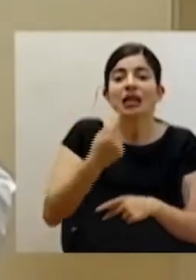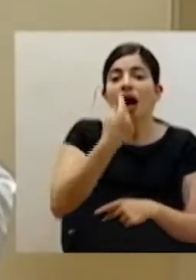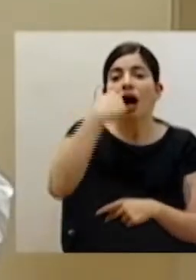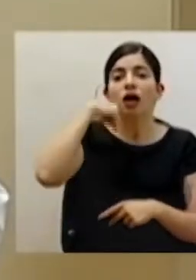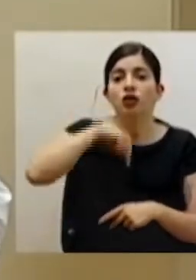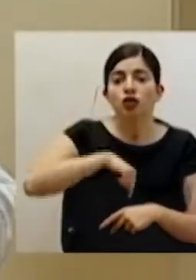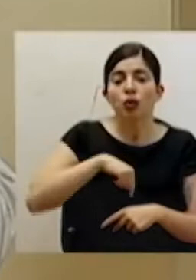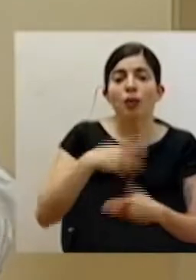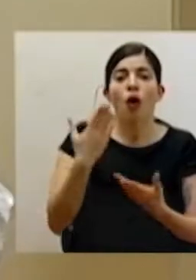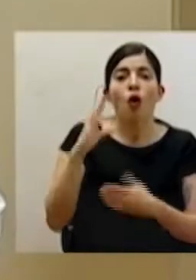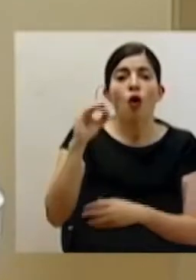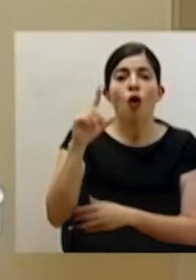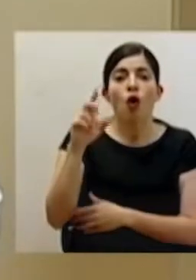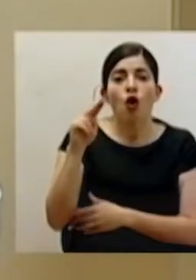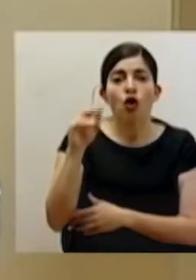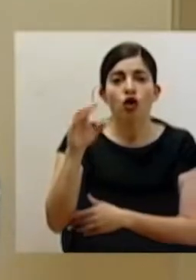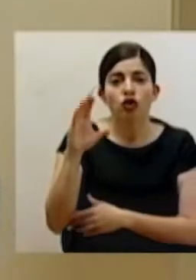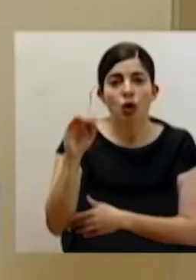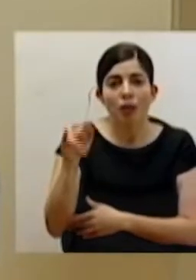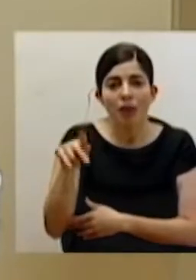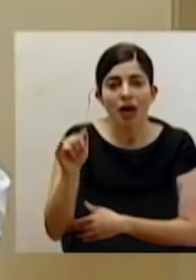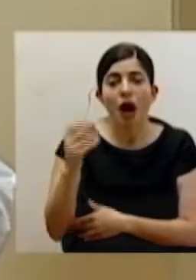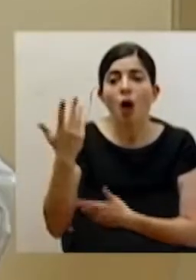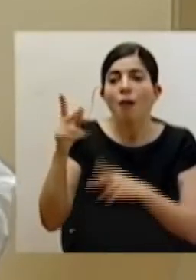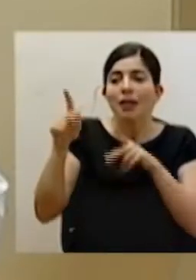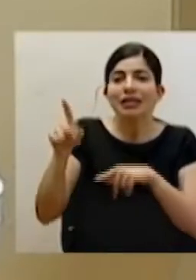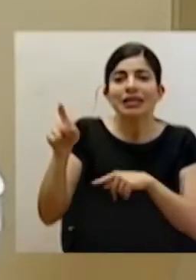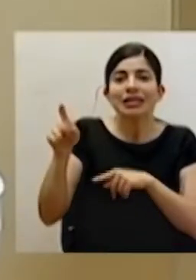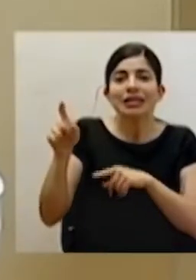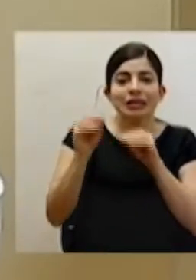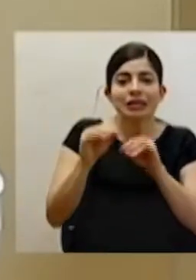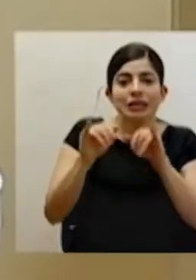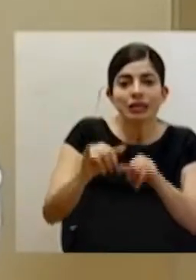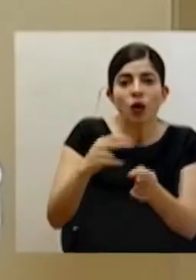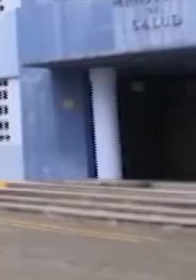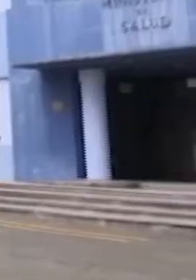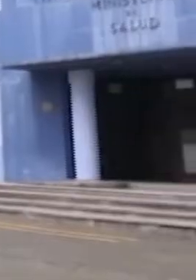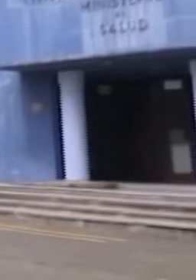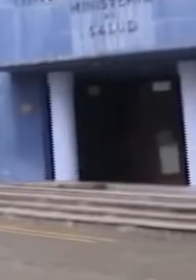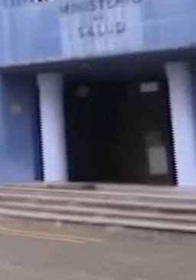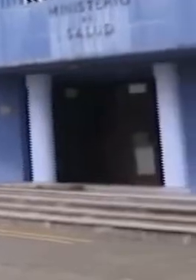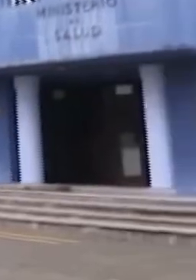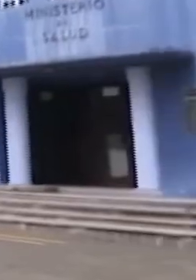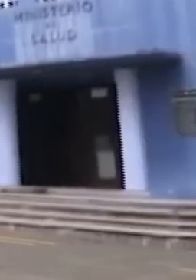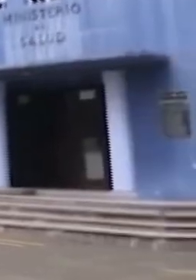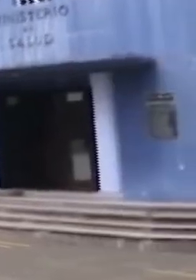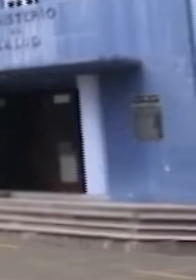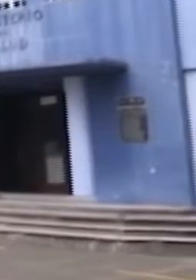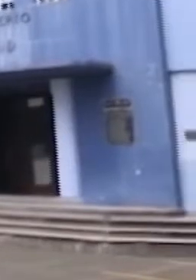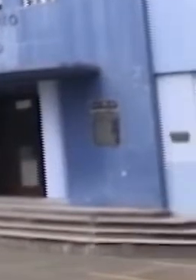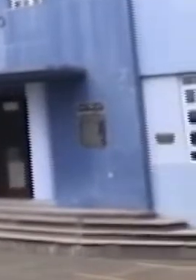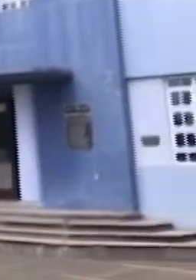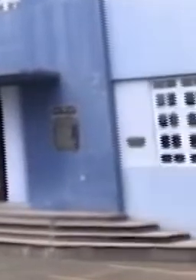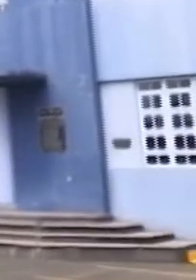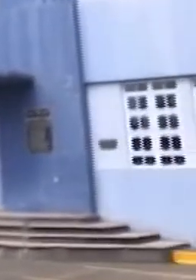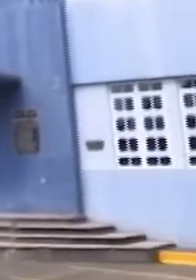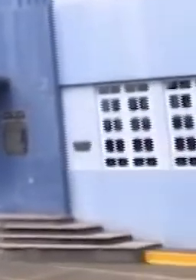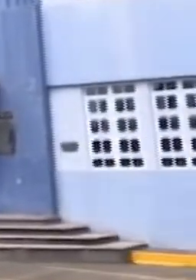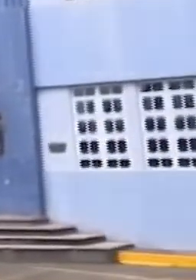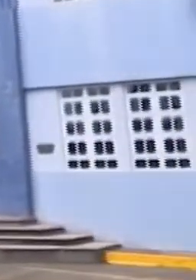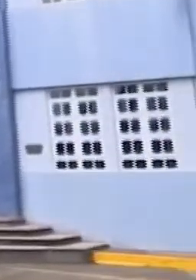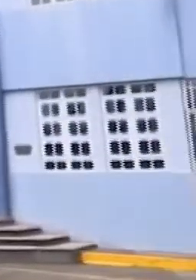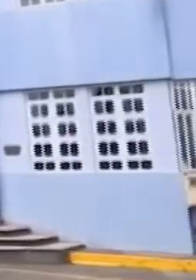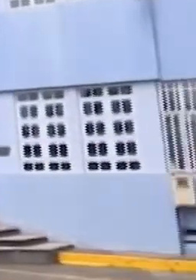gastroscopías, colonoscopías o que requieran internamiento para algún tipo de estudio. Por otro lado, como una medida preventiva ante